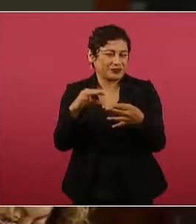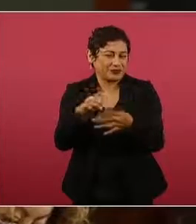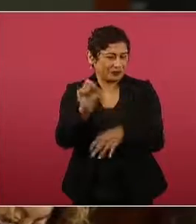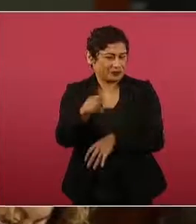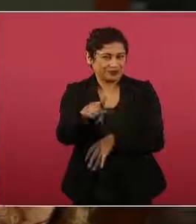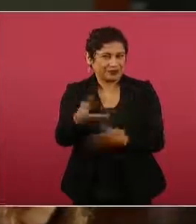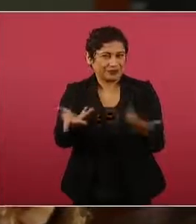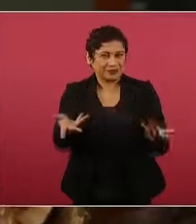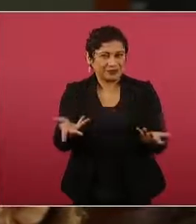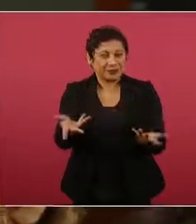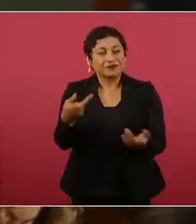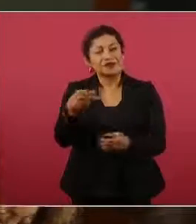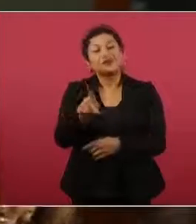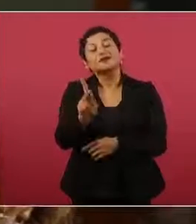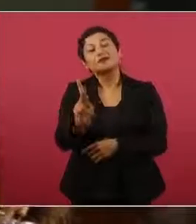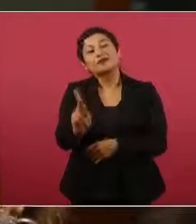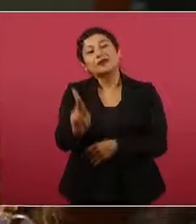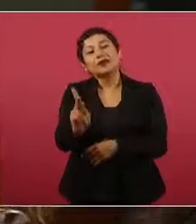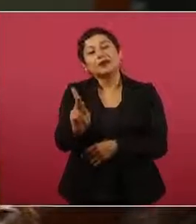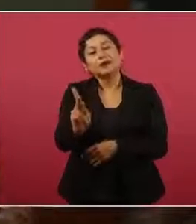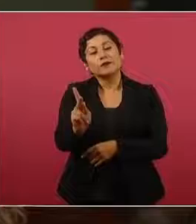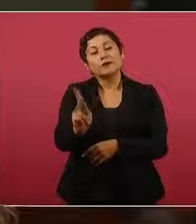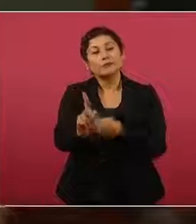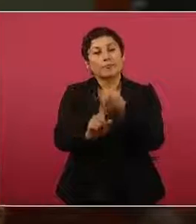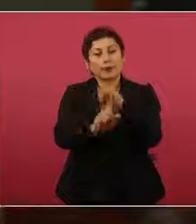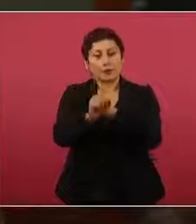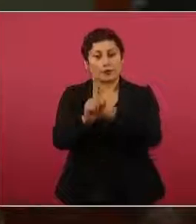el problema fue que